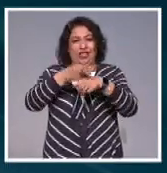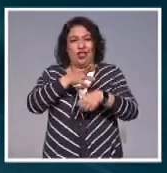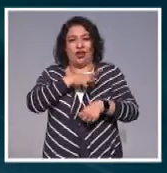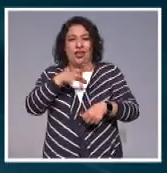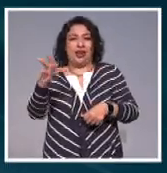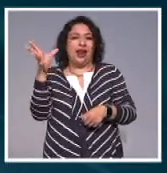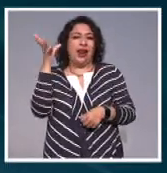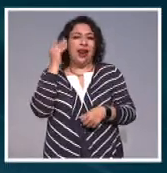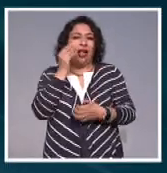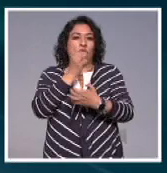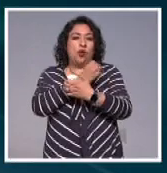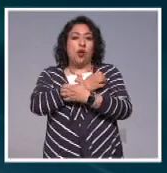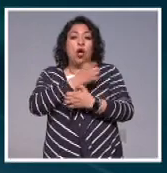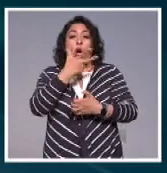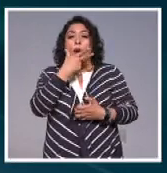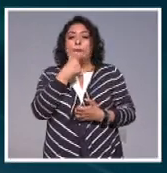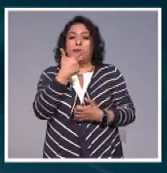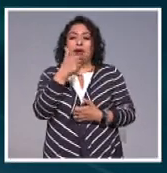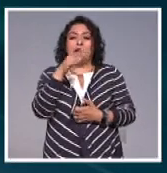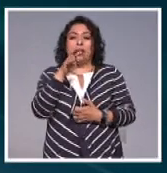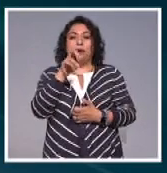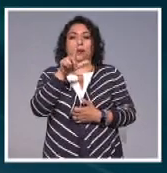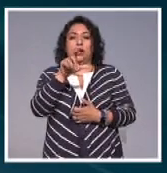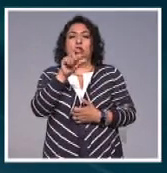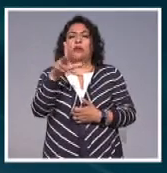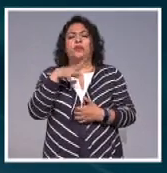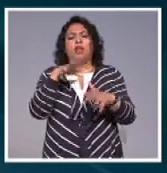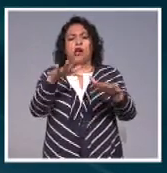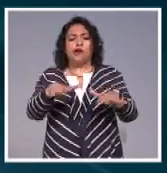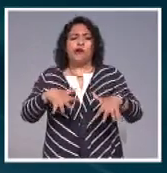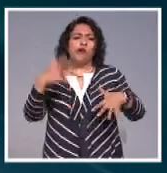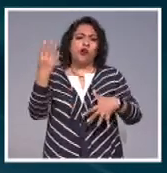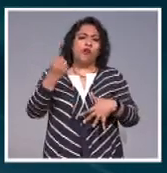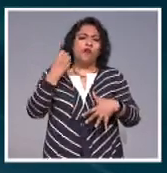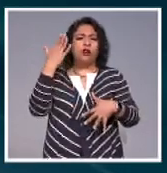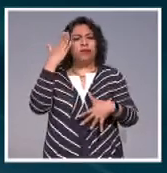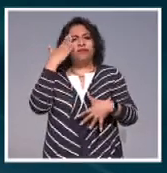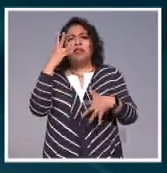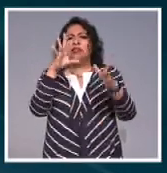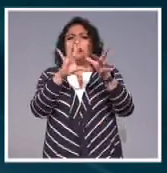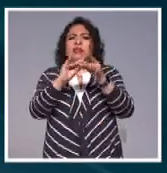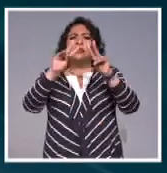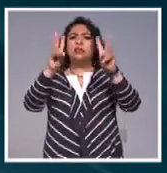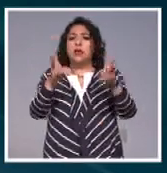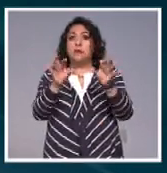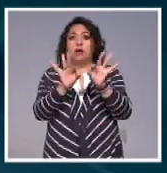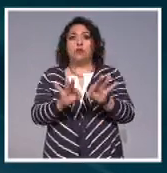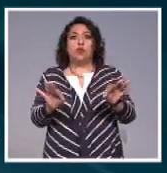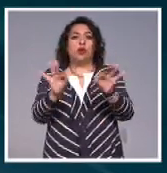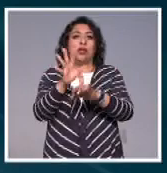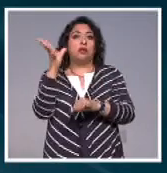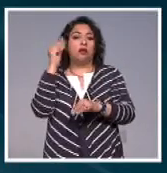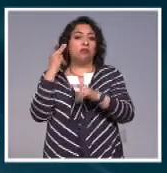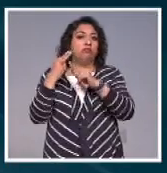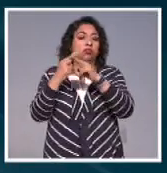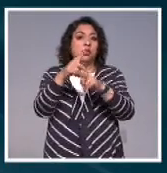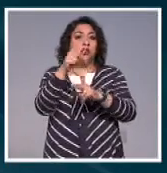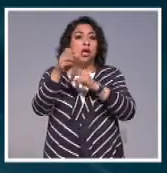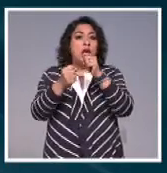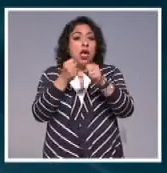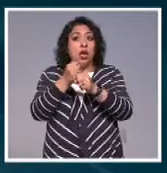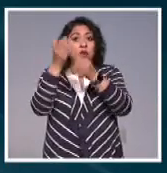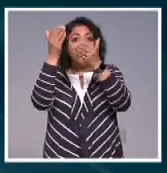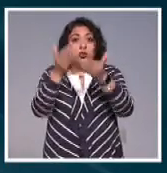Educación, Gabriel Sosa Plata, ofreció una conferencia magistral para hablar sobre qué tan importante sigue siendo este medio a 100 años de su llegada